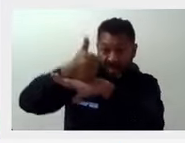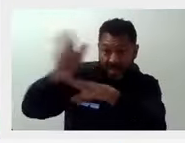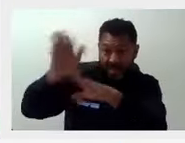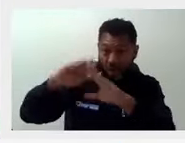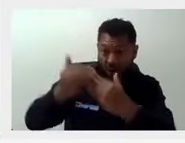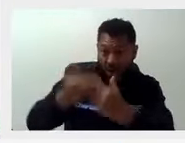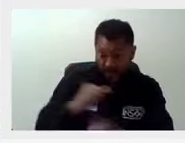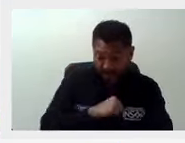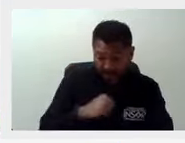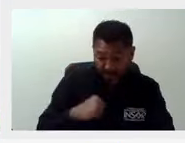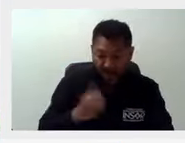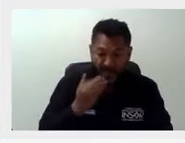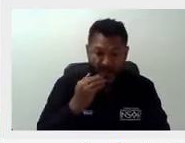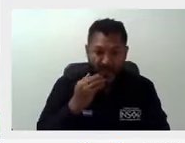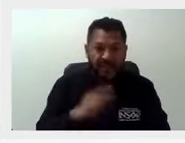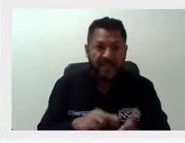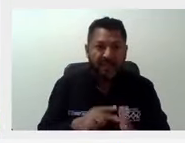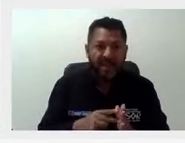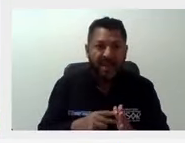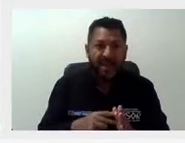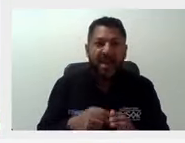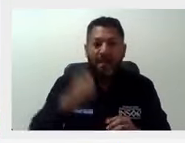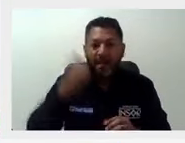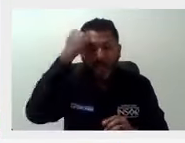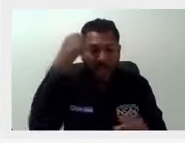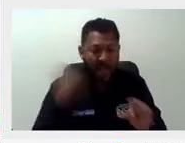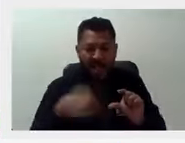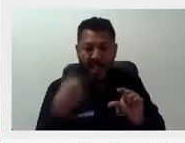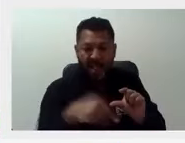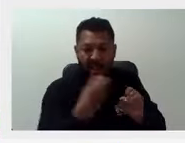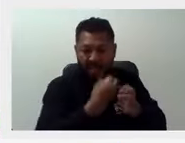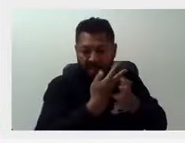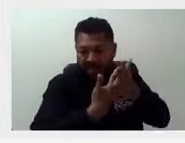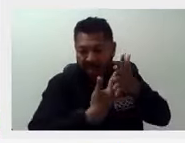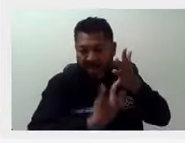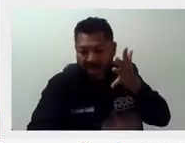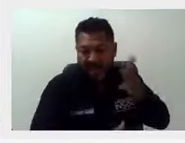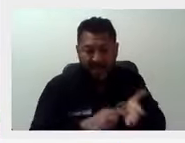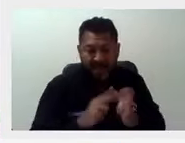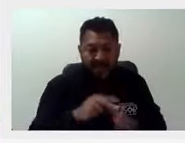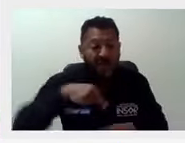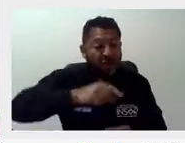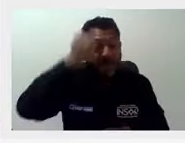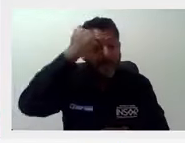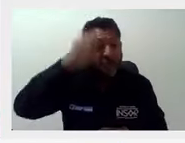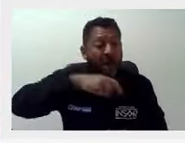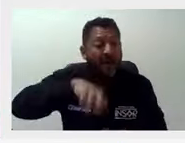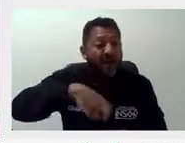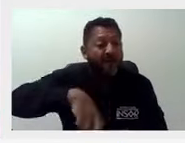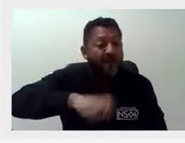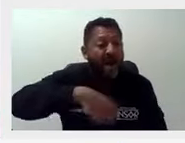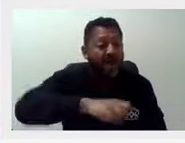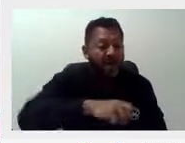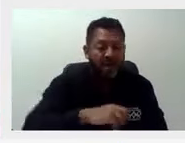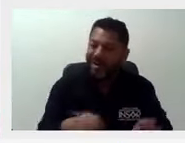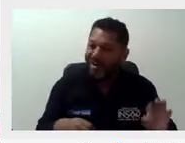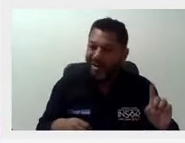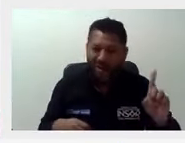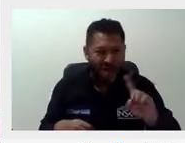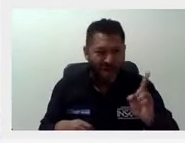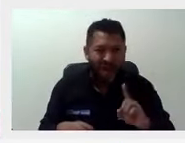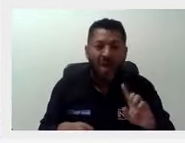miles de trabajo, entonces no está haciendo nada. Y también a veces desde esa parte desconocen la individualidad de